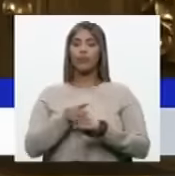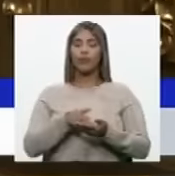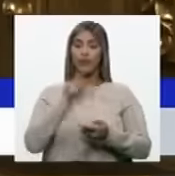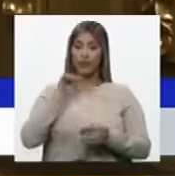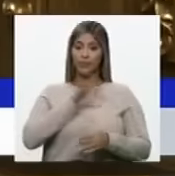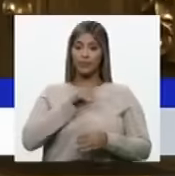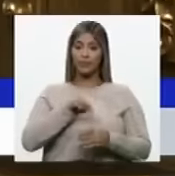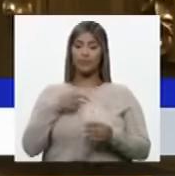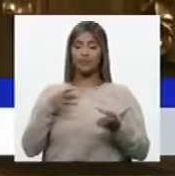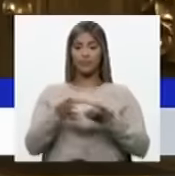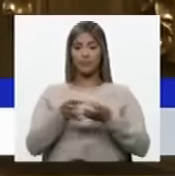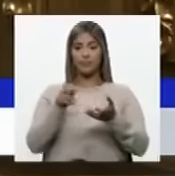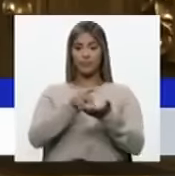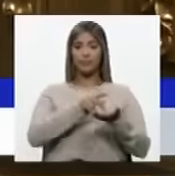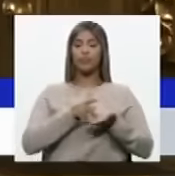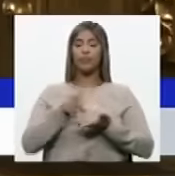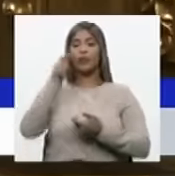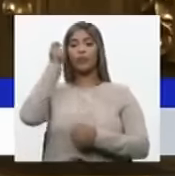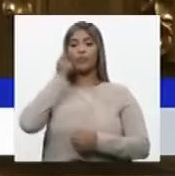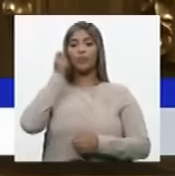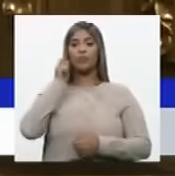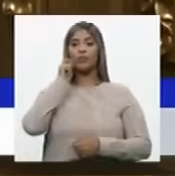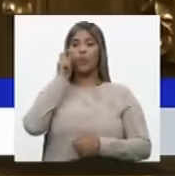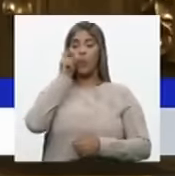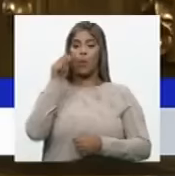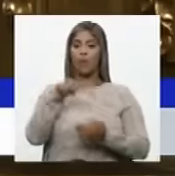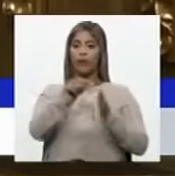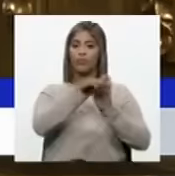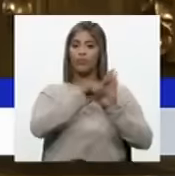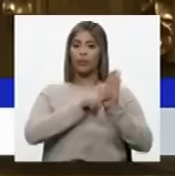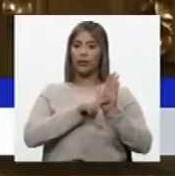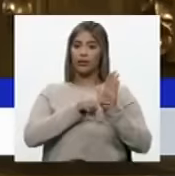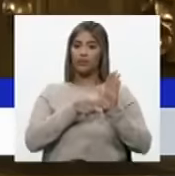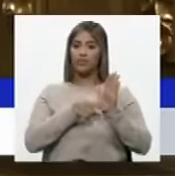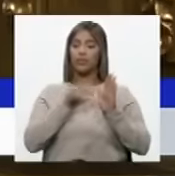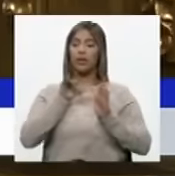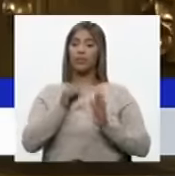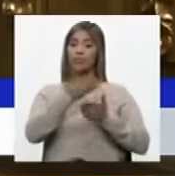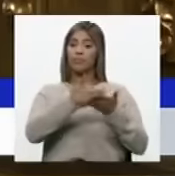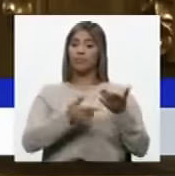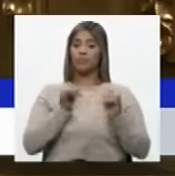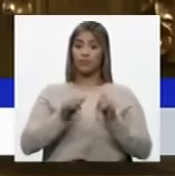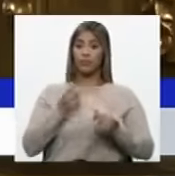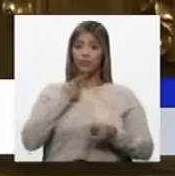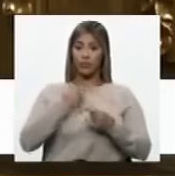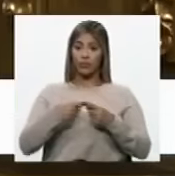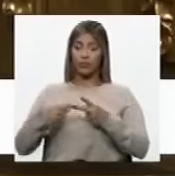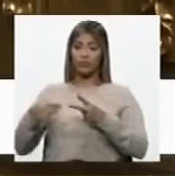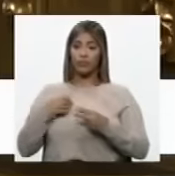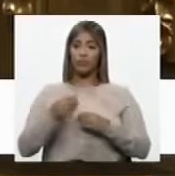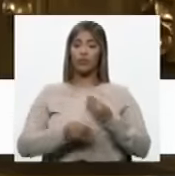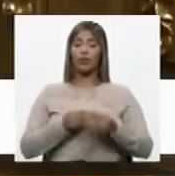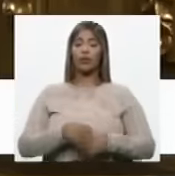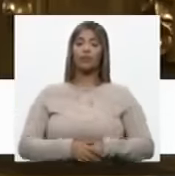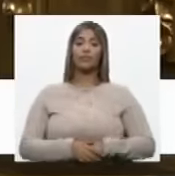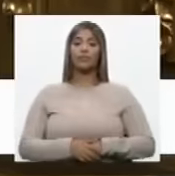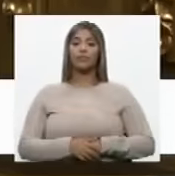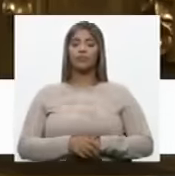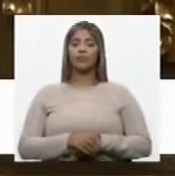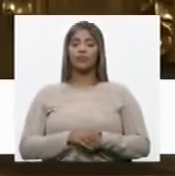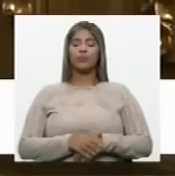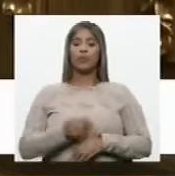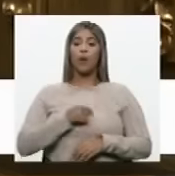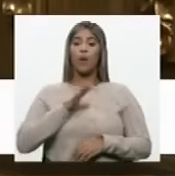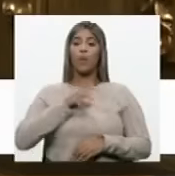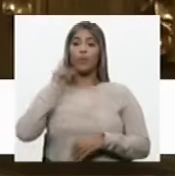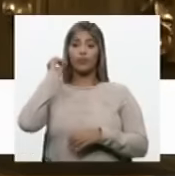pleno de la Junta Directiva y de las diputadas y de los diputados indicados en lista anexa. Por ser esta acta un registro sucinto de lo acontecido en el hemiciclo de sesiones del